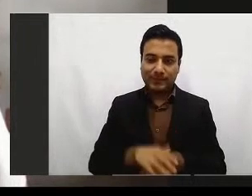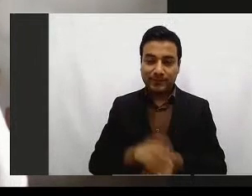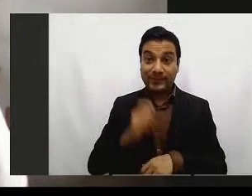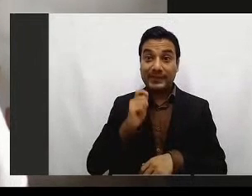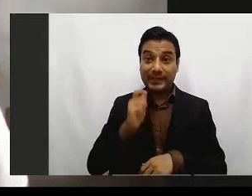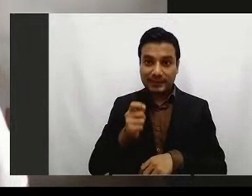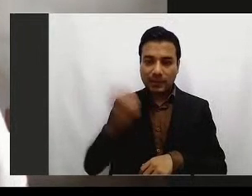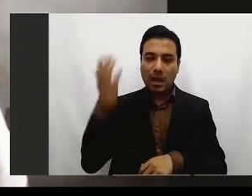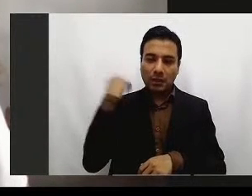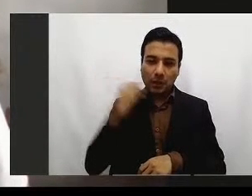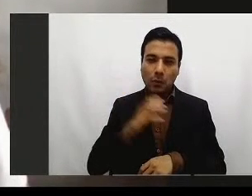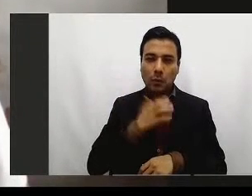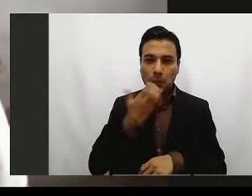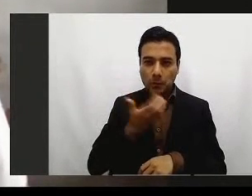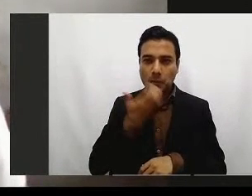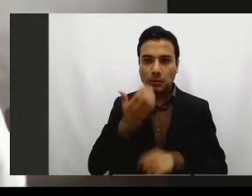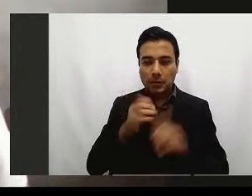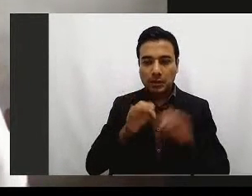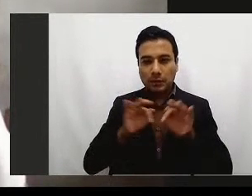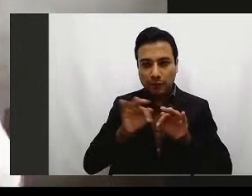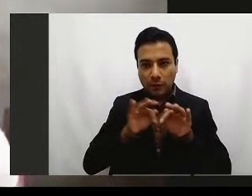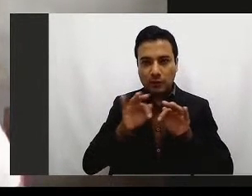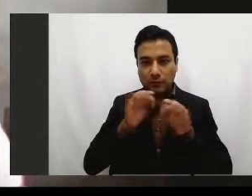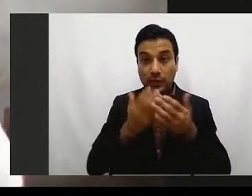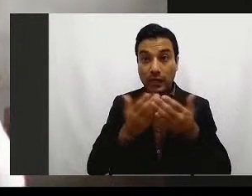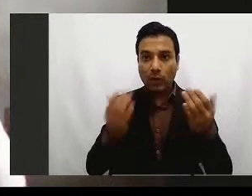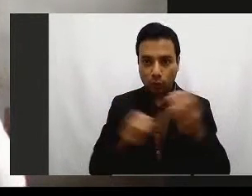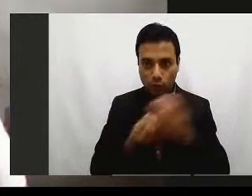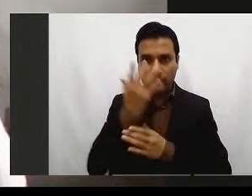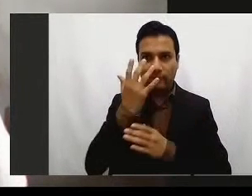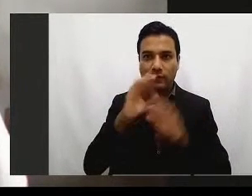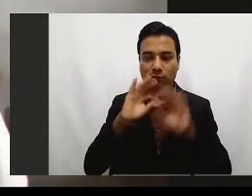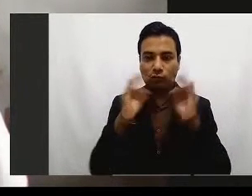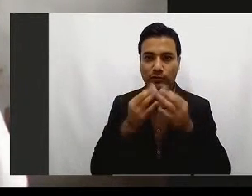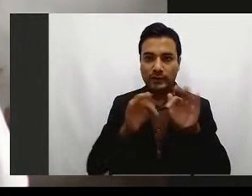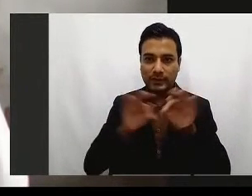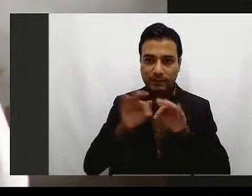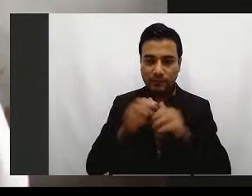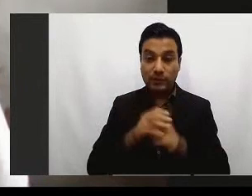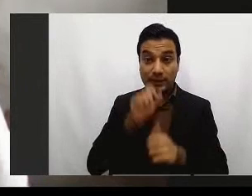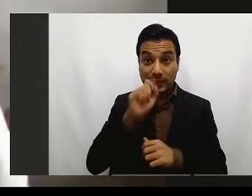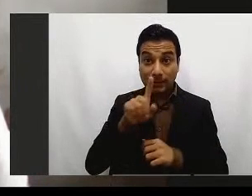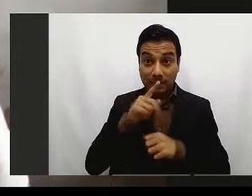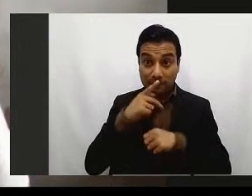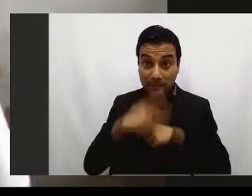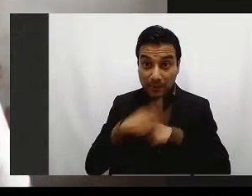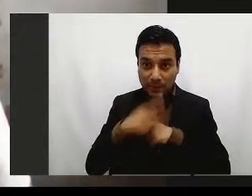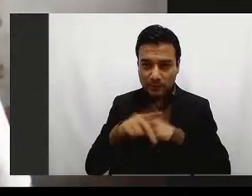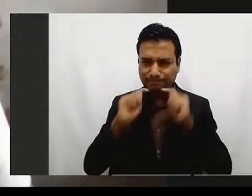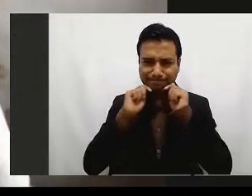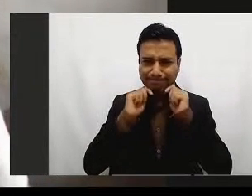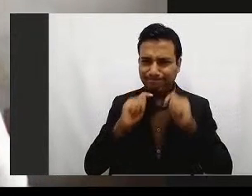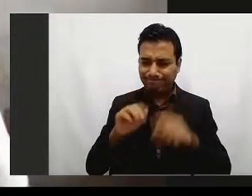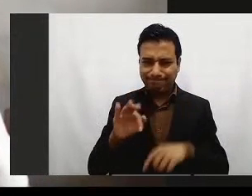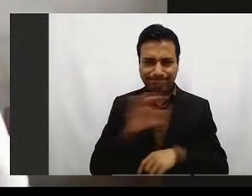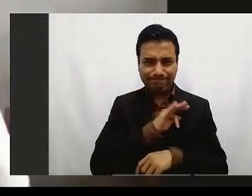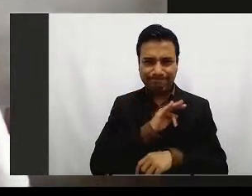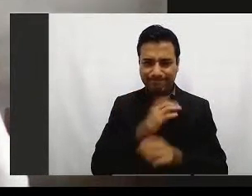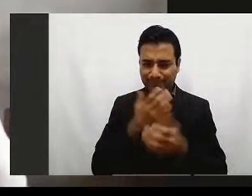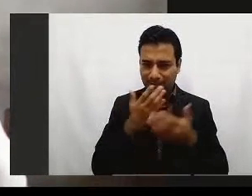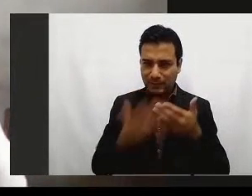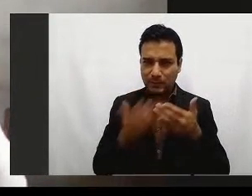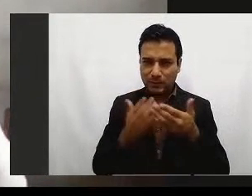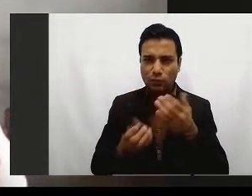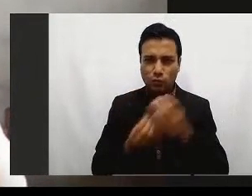como lo hemos hecho antes. Implica también tomar riesgos, entender que estamos construyendo algo nuevo y que pueden